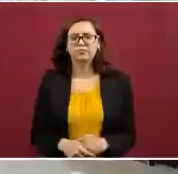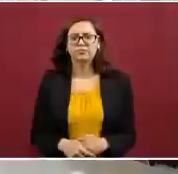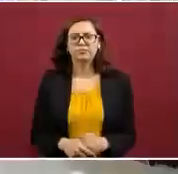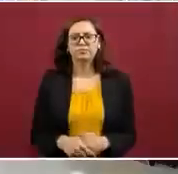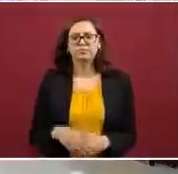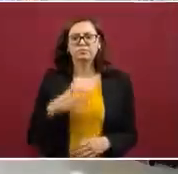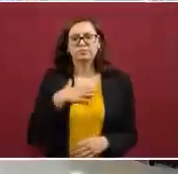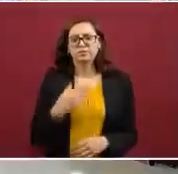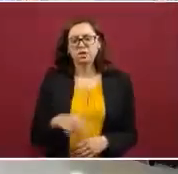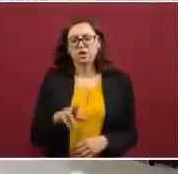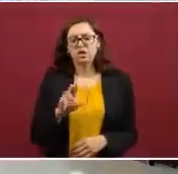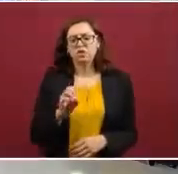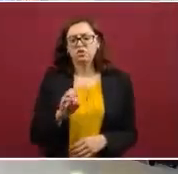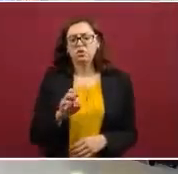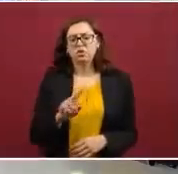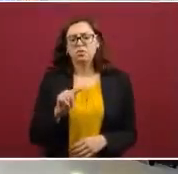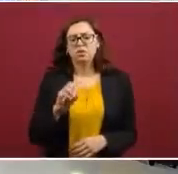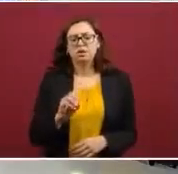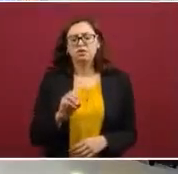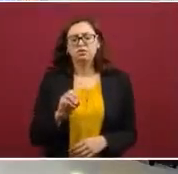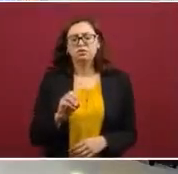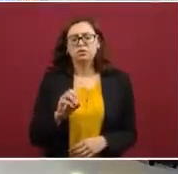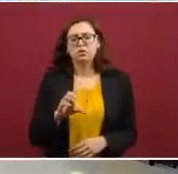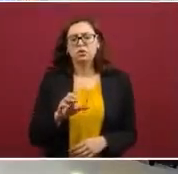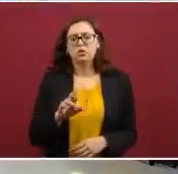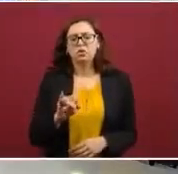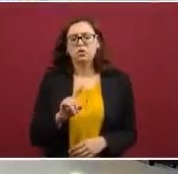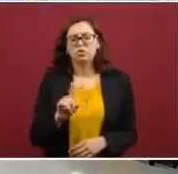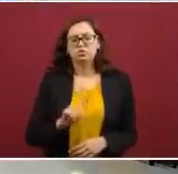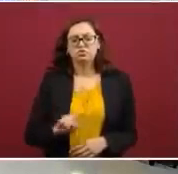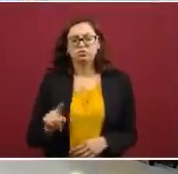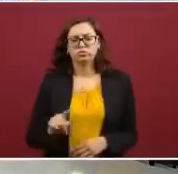Roberto Cruz, de Impacto Diario, Revista y TV.